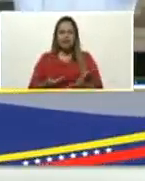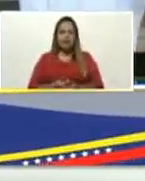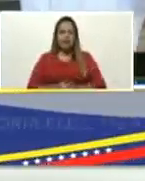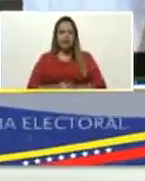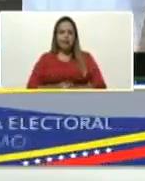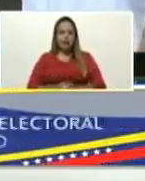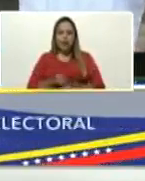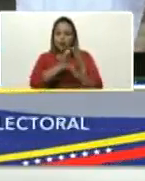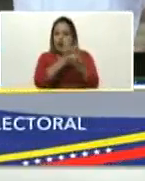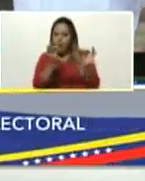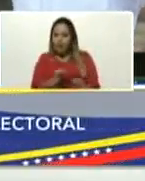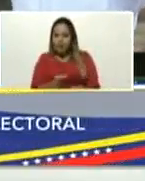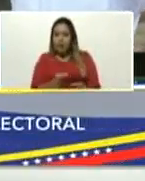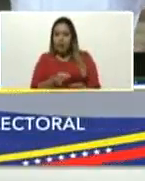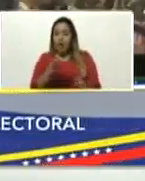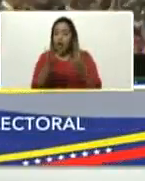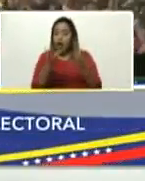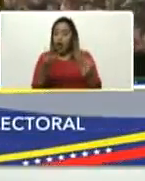fenómenos de masas.